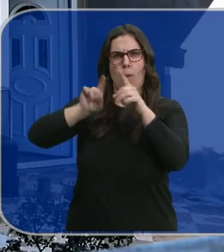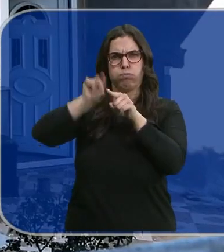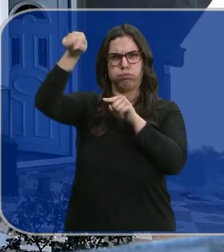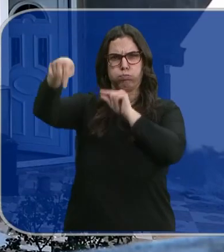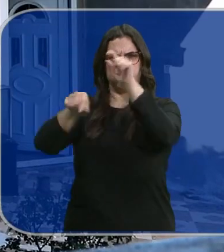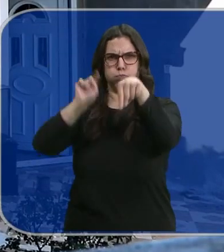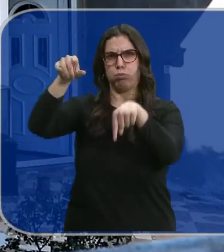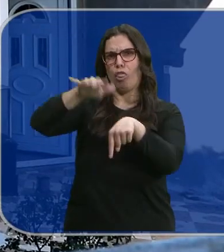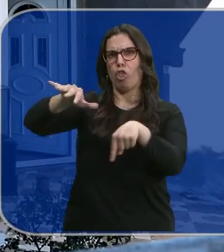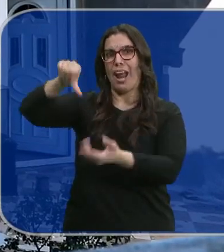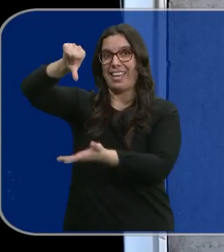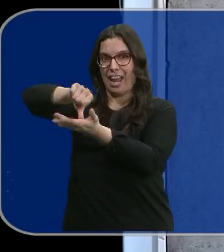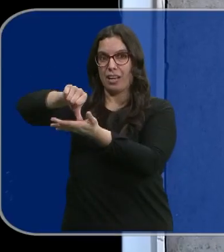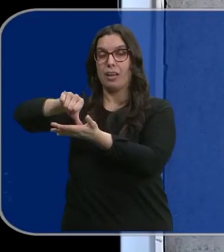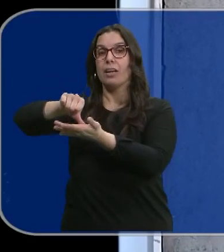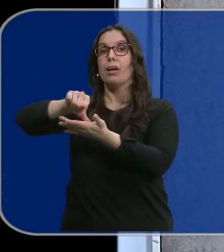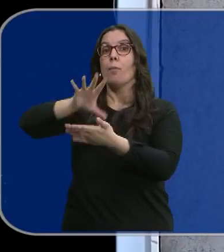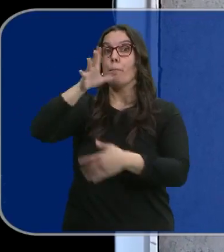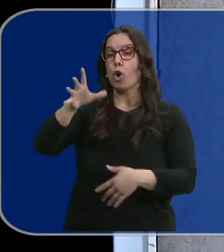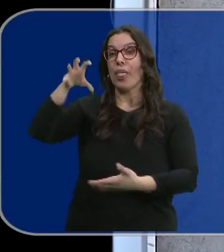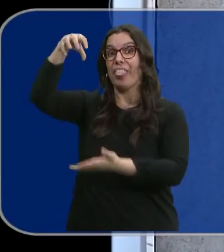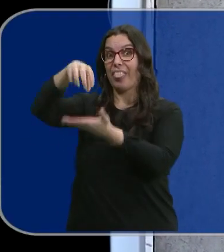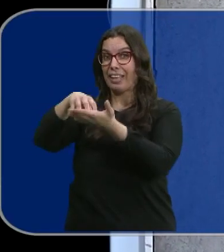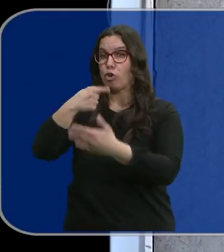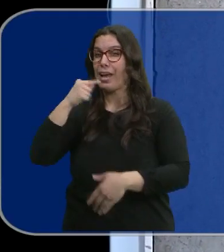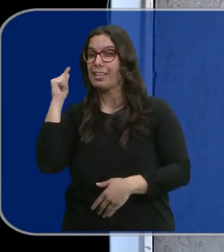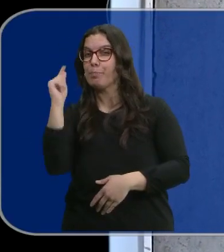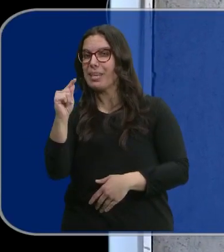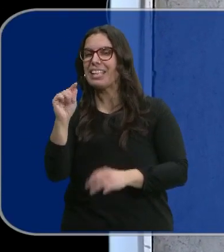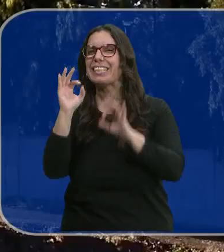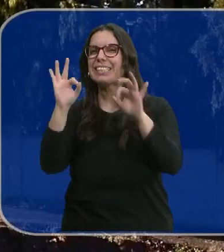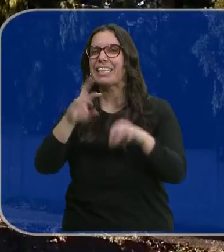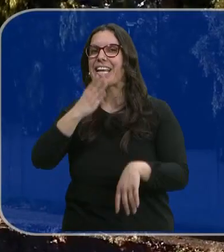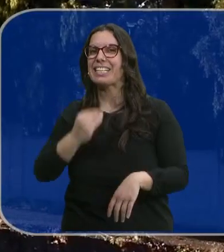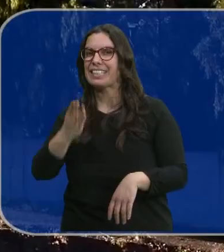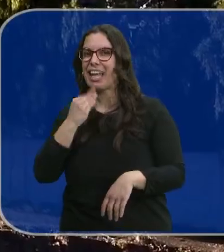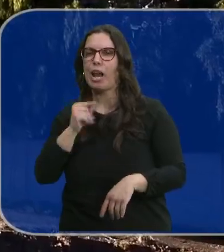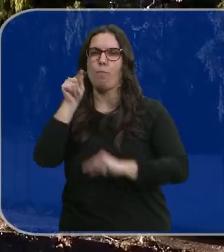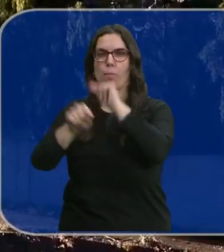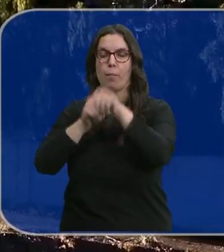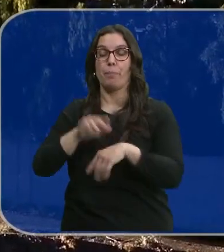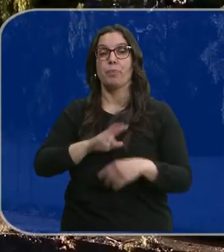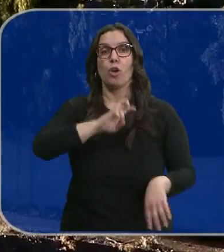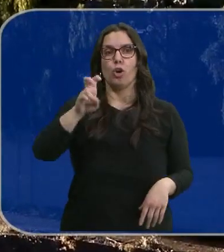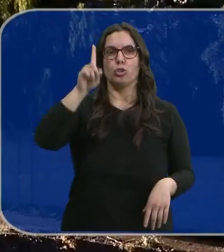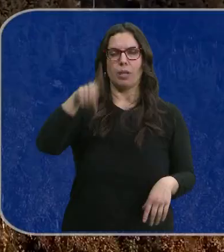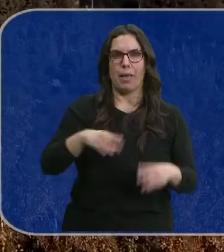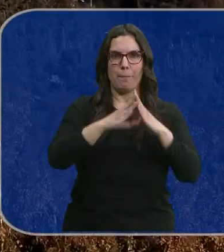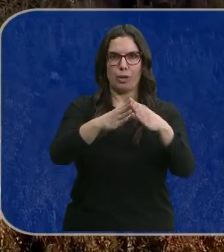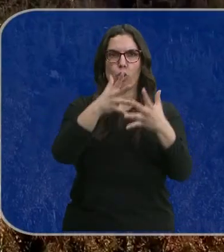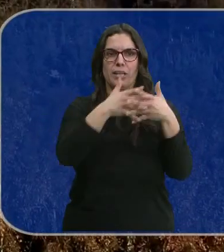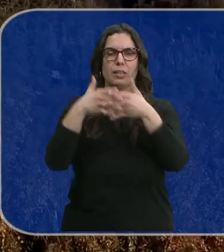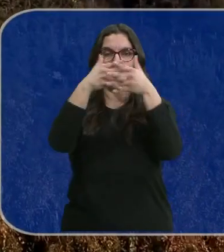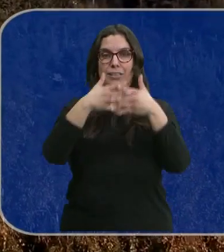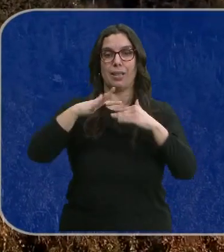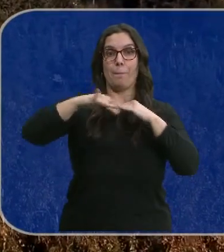iraquí. Dice que lo ha hecho para destruir un centro de espionaje israelí, mientras los hutíes yemeníes han atacado un mercante estadounidense